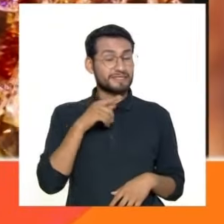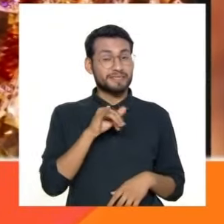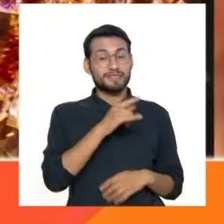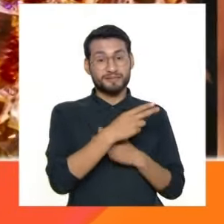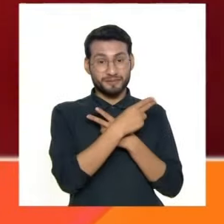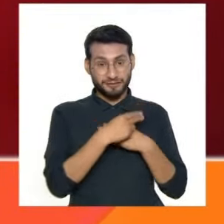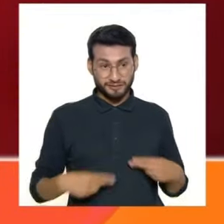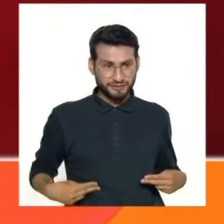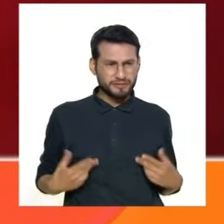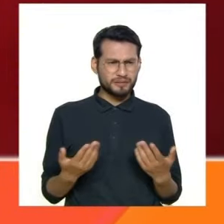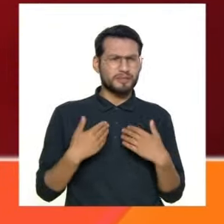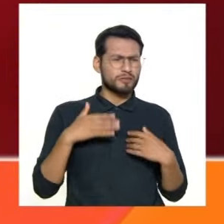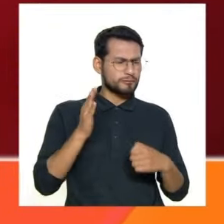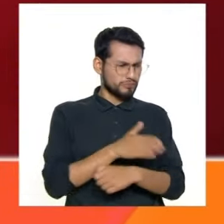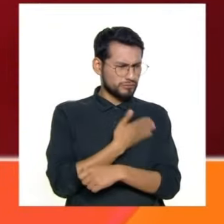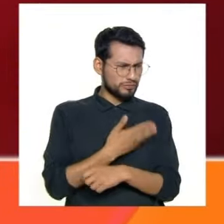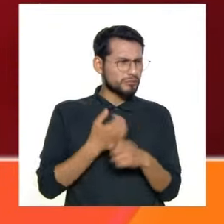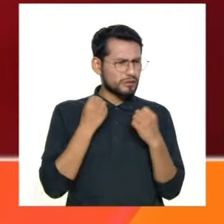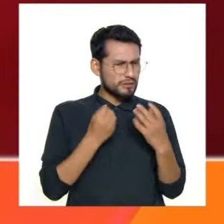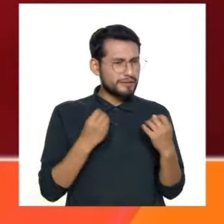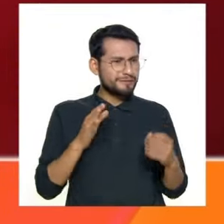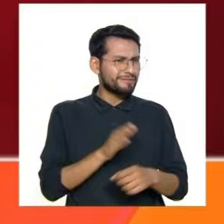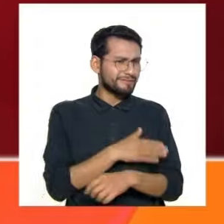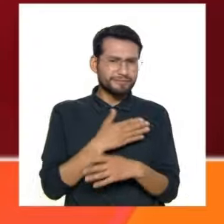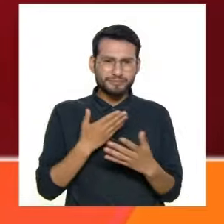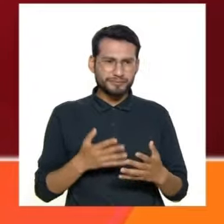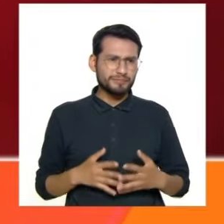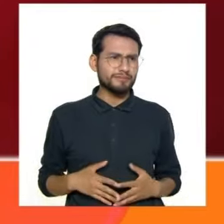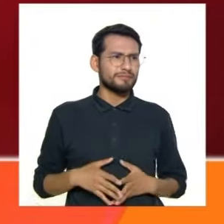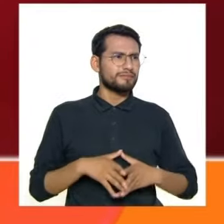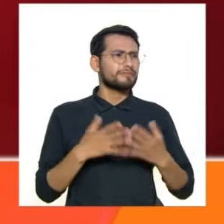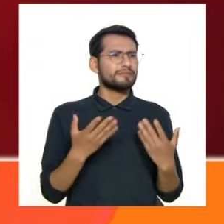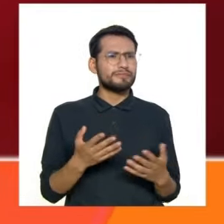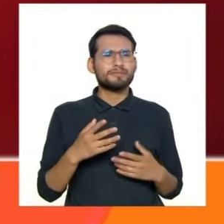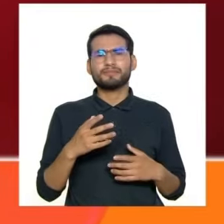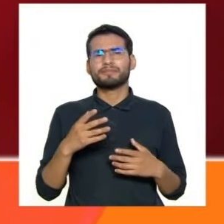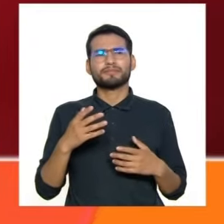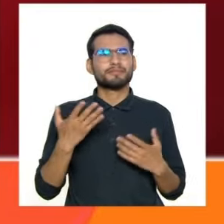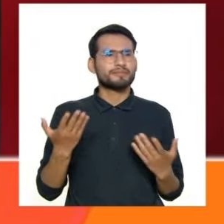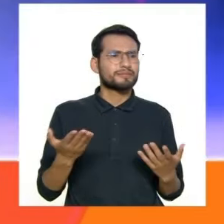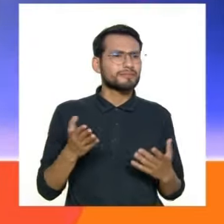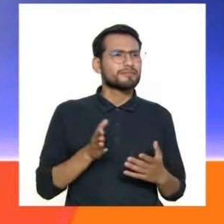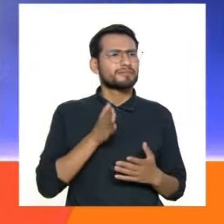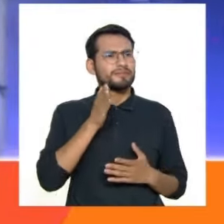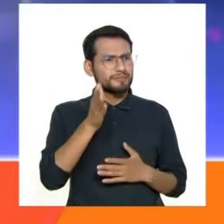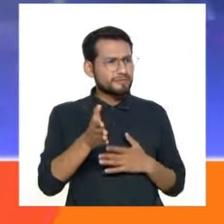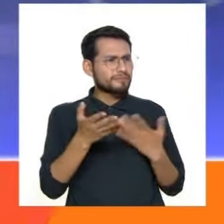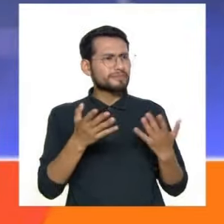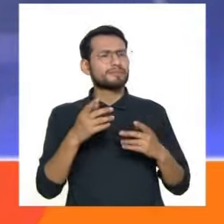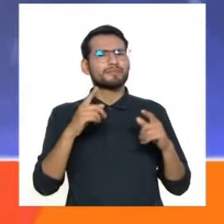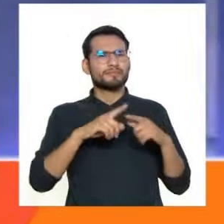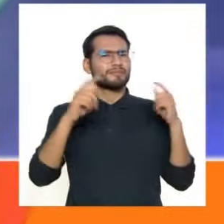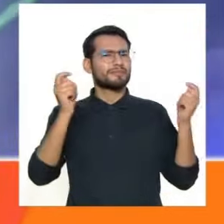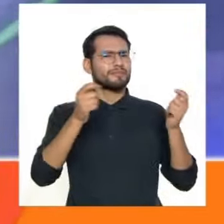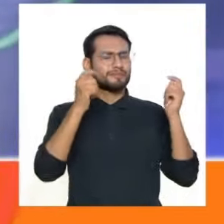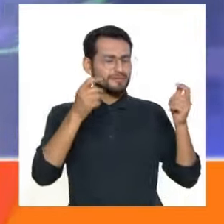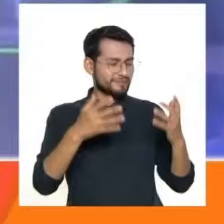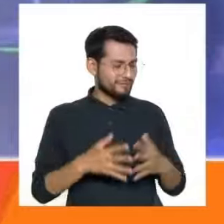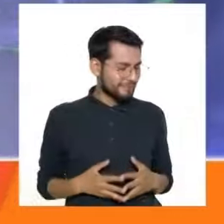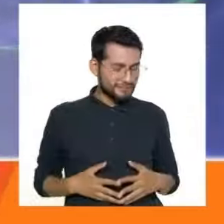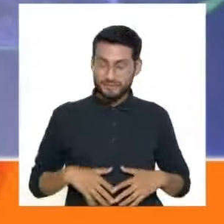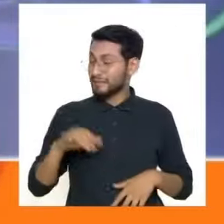huancavelica entonces había mucha música no mucha música mucha mucho eso de ir a la a las este fiestas patronales y